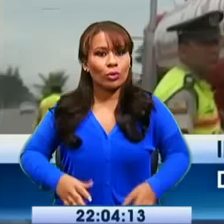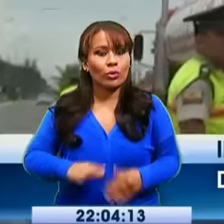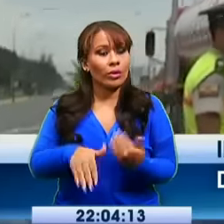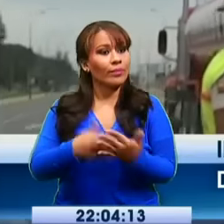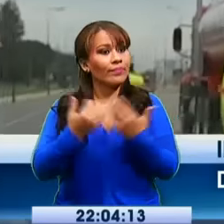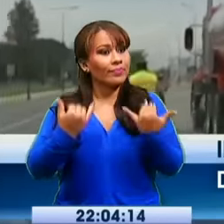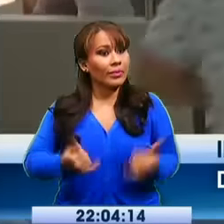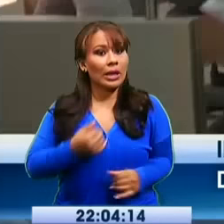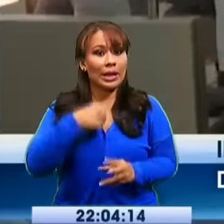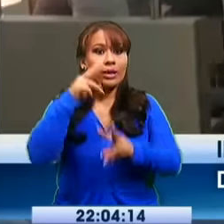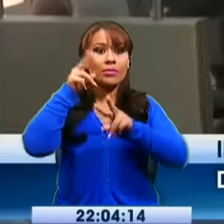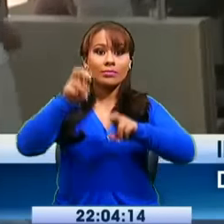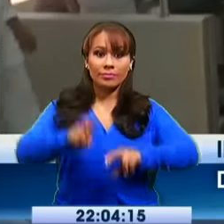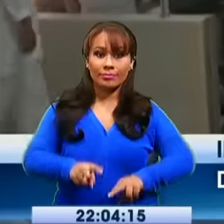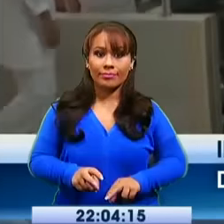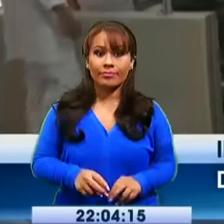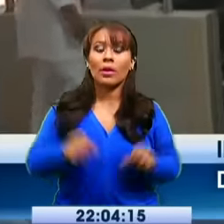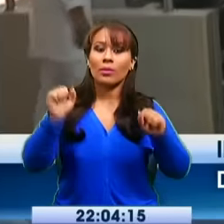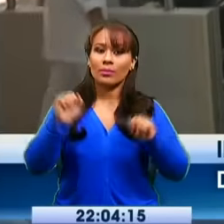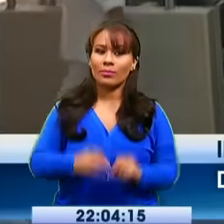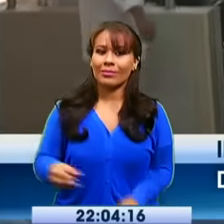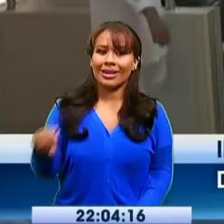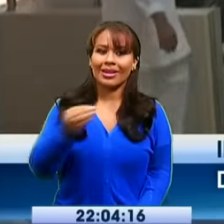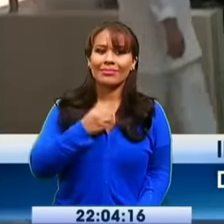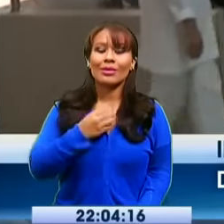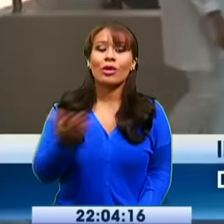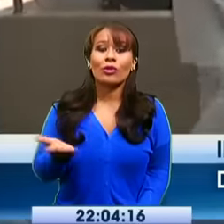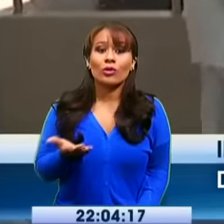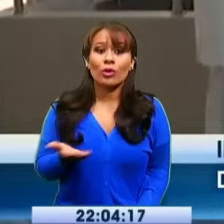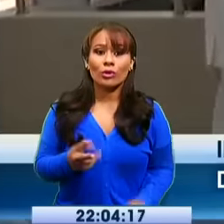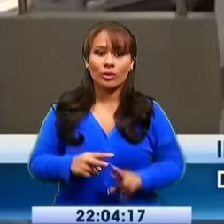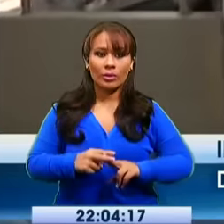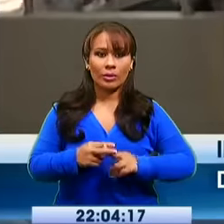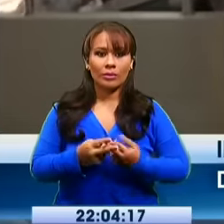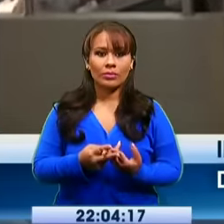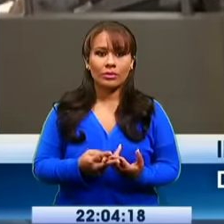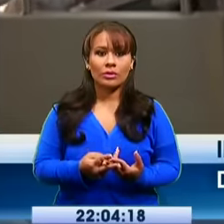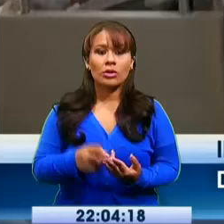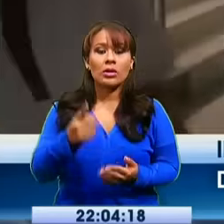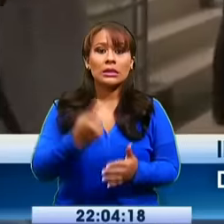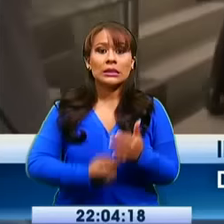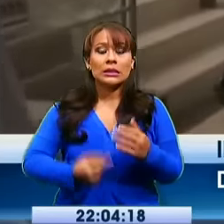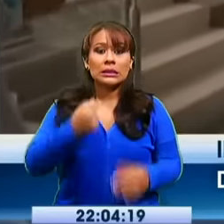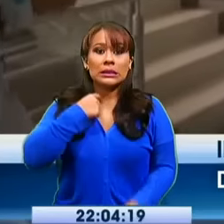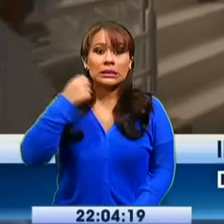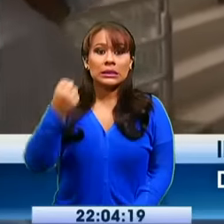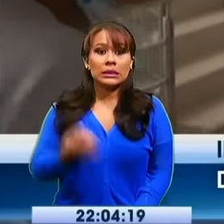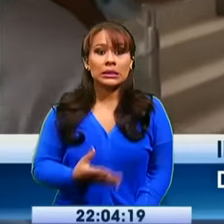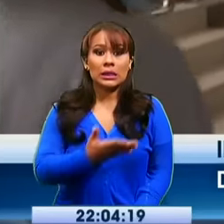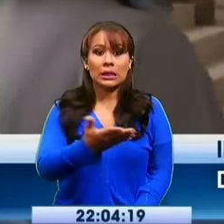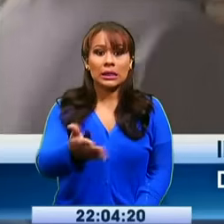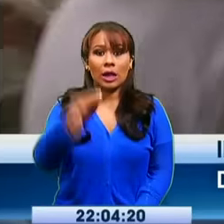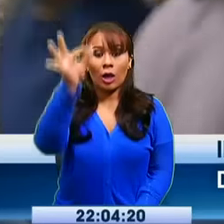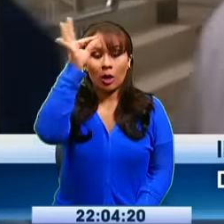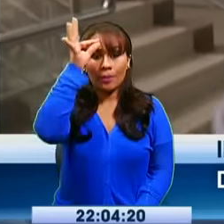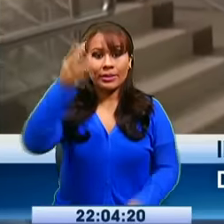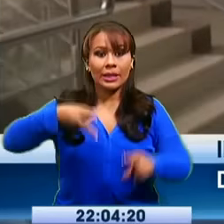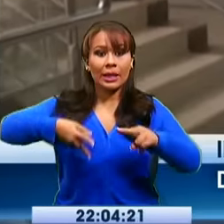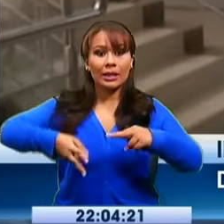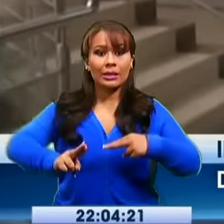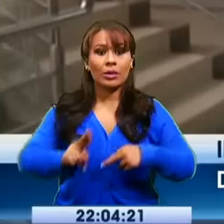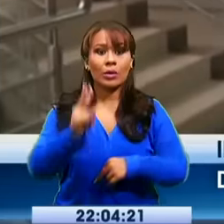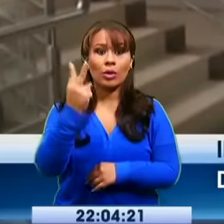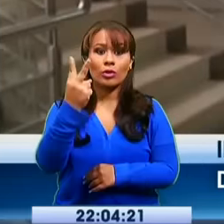investigaciones deberán determinar el origen del siniestro que afectó la maternidad inaugurada hace solo